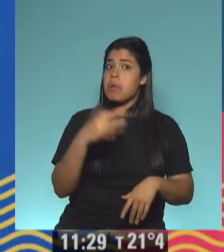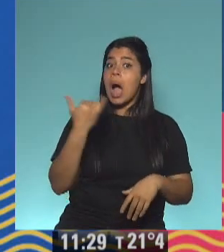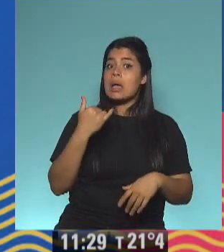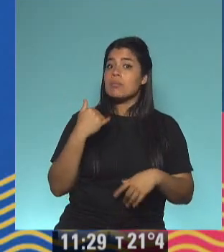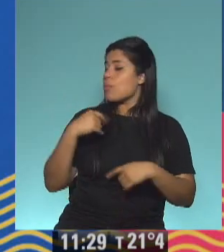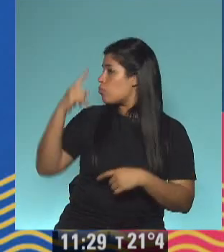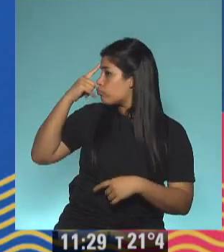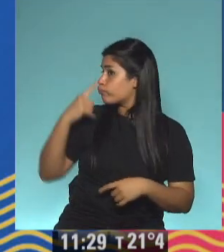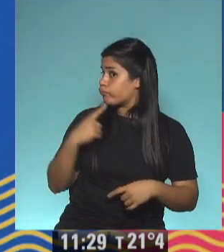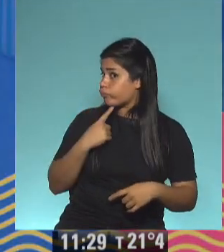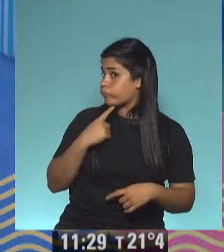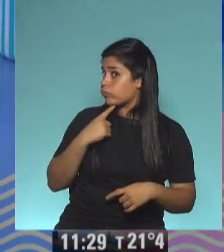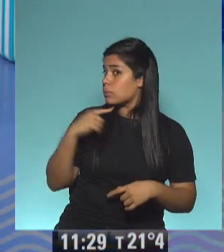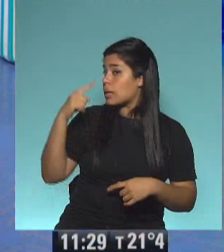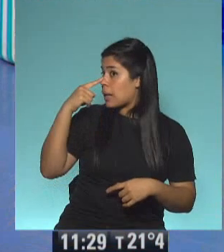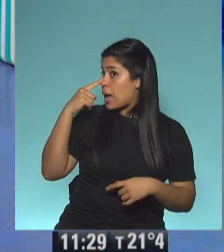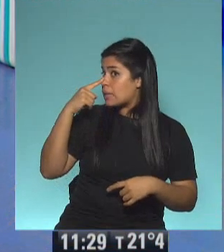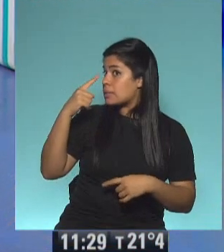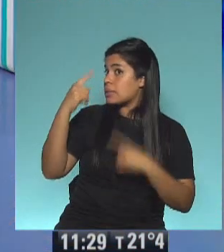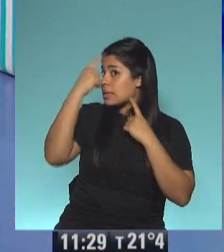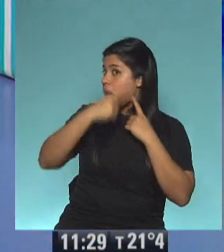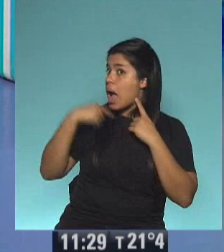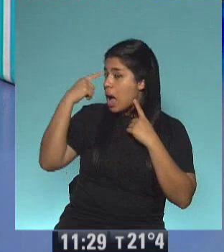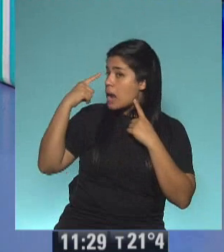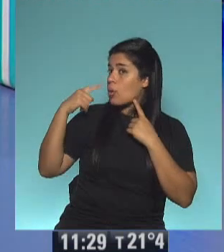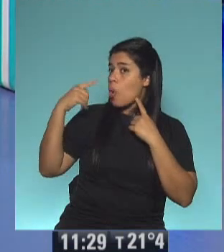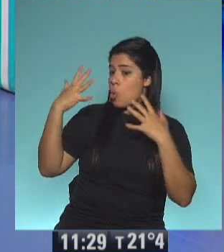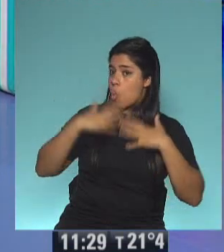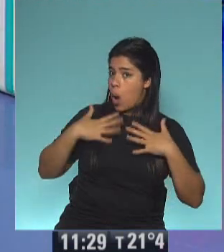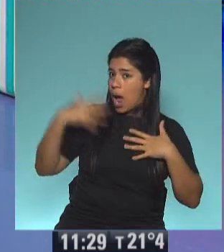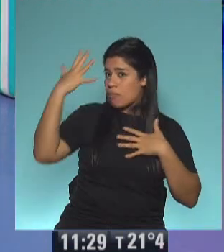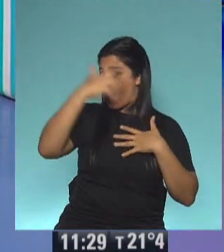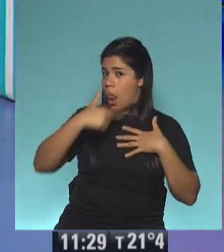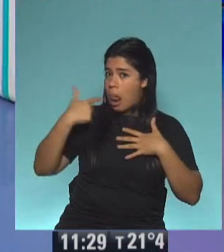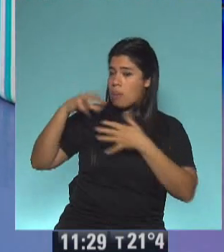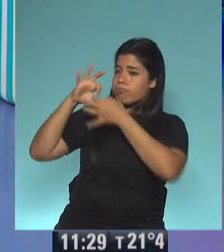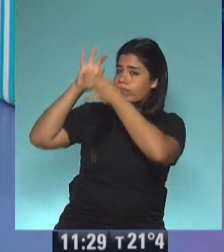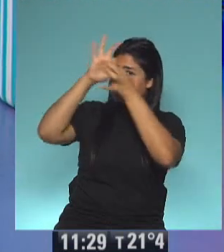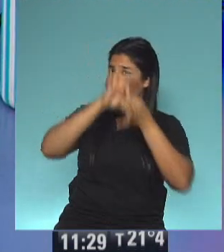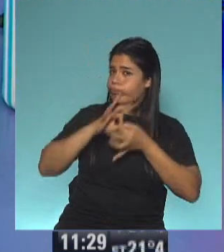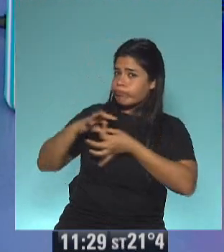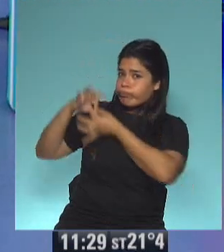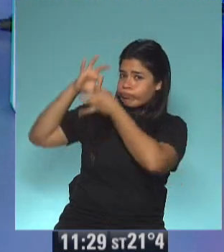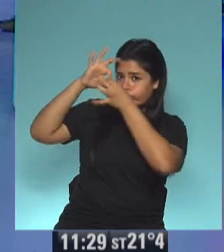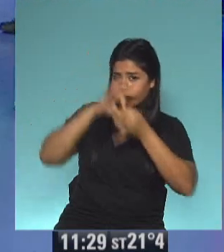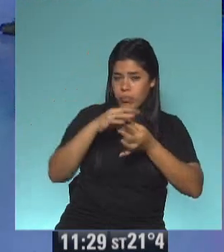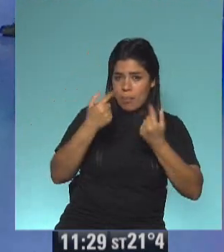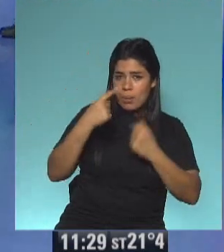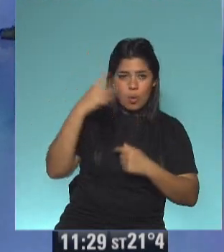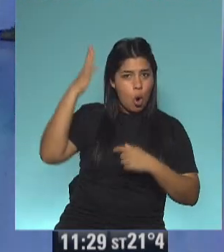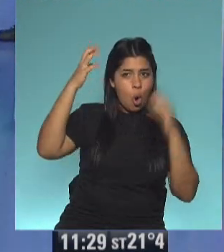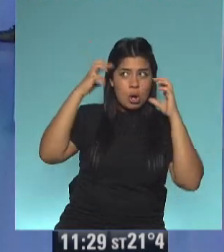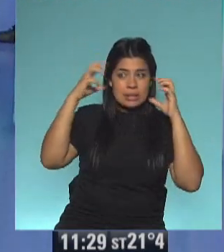y la cara y de cómo se conectan, entonces, las diferentes partes del cuerpo para garantizar que reconozcamos los olores.